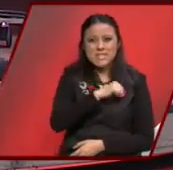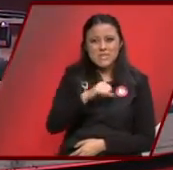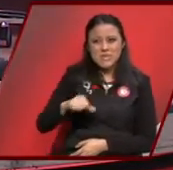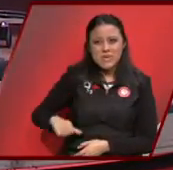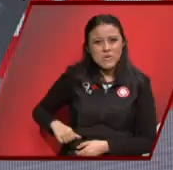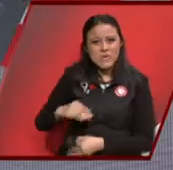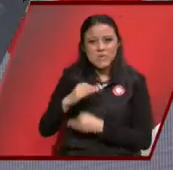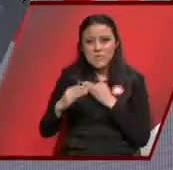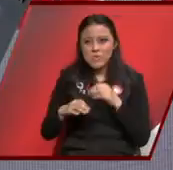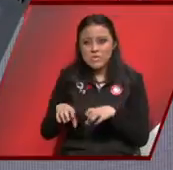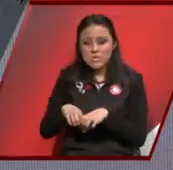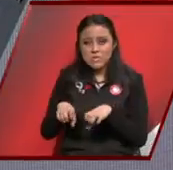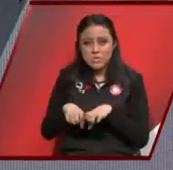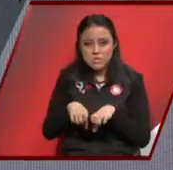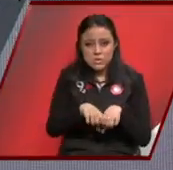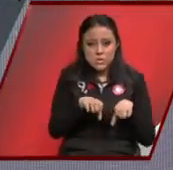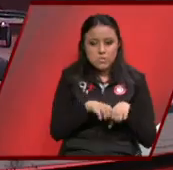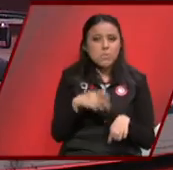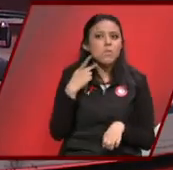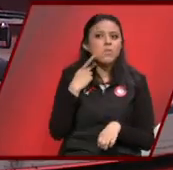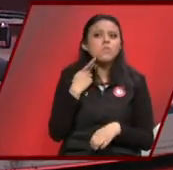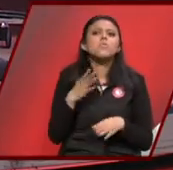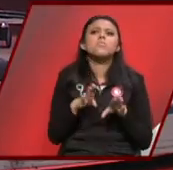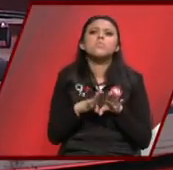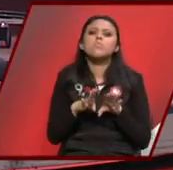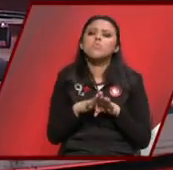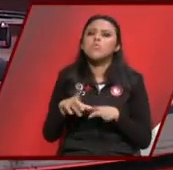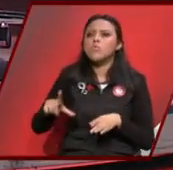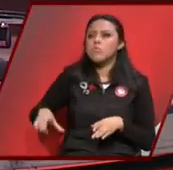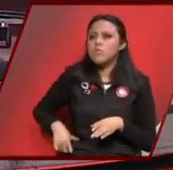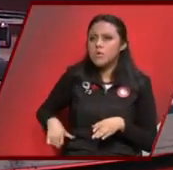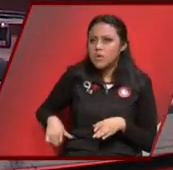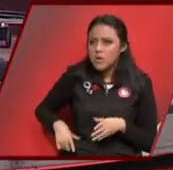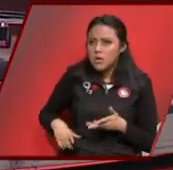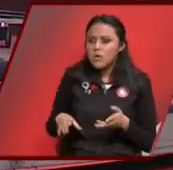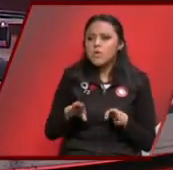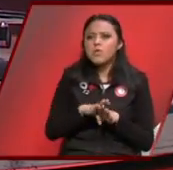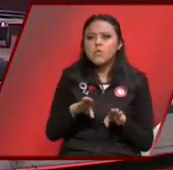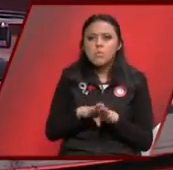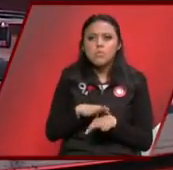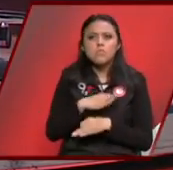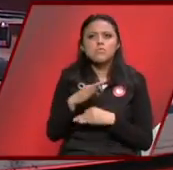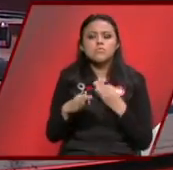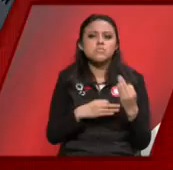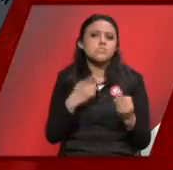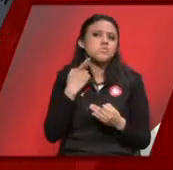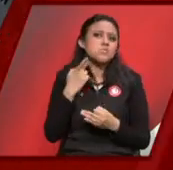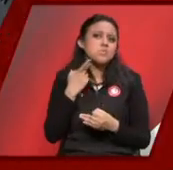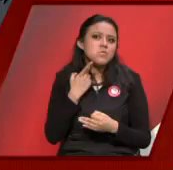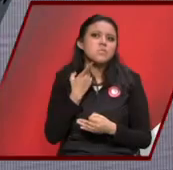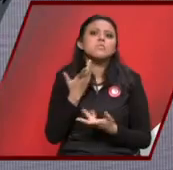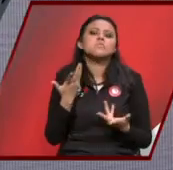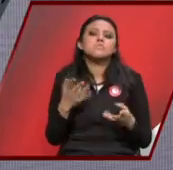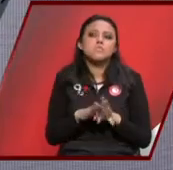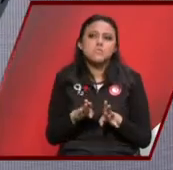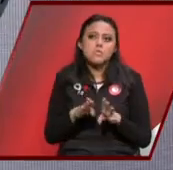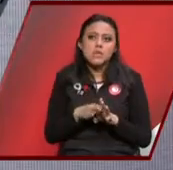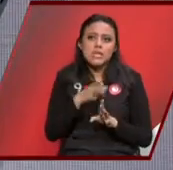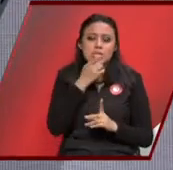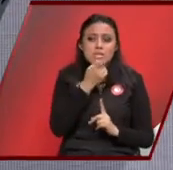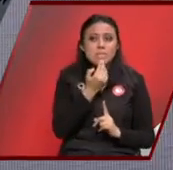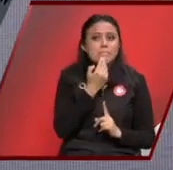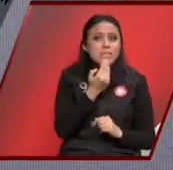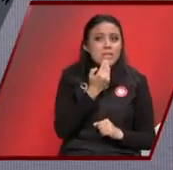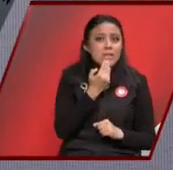de su partido. ¿Cómo se gobierna cuando todos ustedes, todos los políticos son rijosos? Los que nos dicen